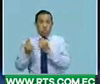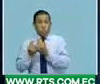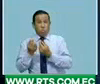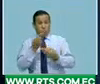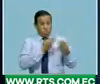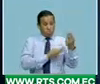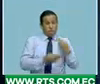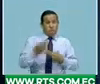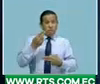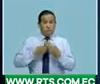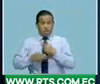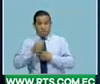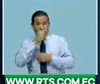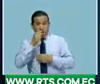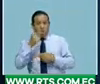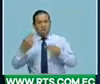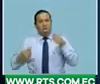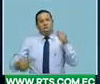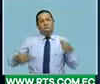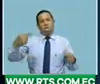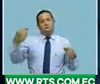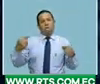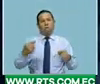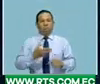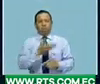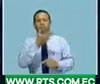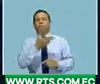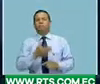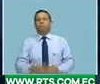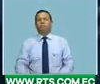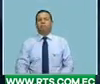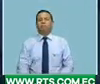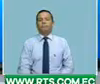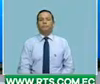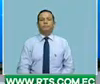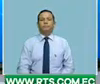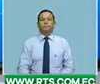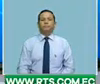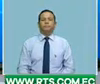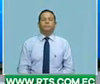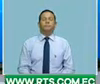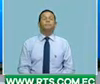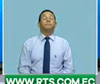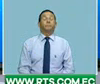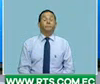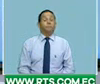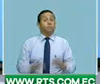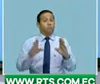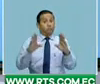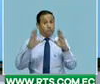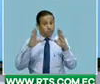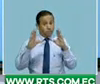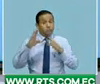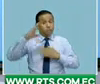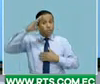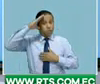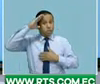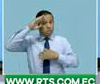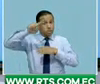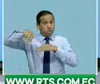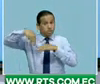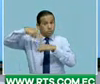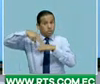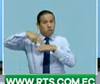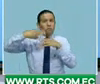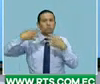drogas, informó Jorge Salazar. Y mucha atención porque la Policía Nacional